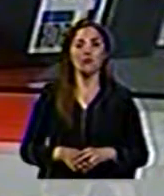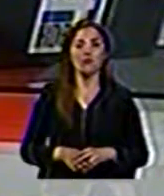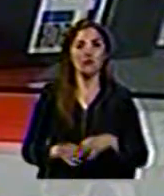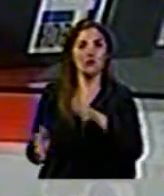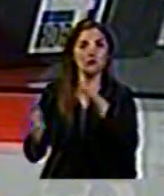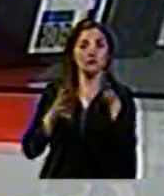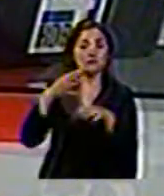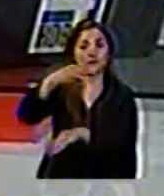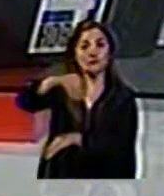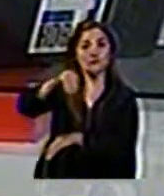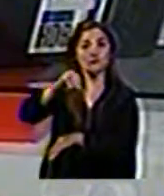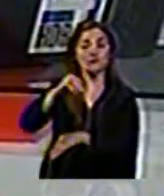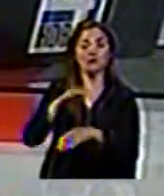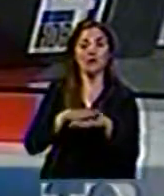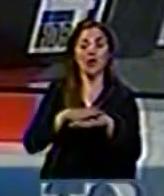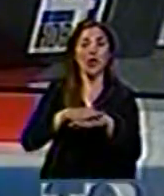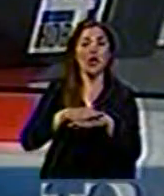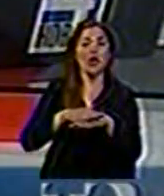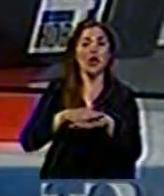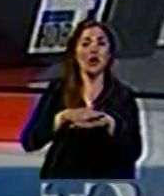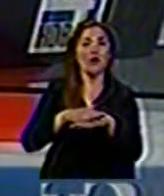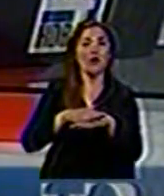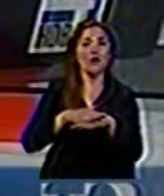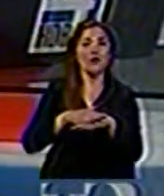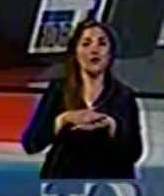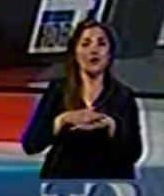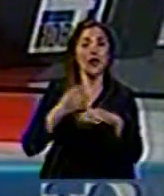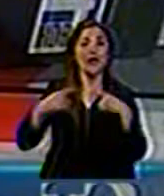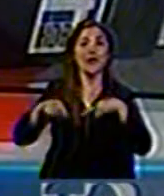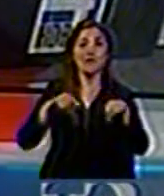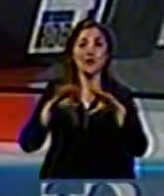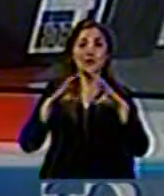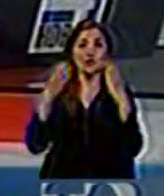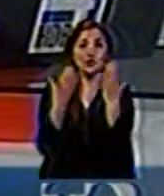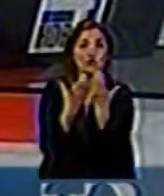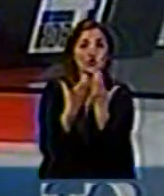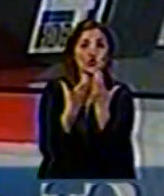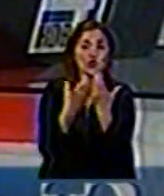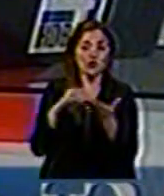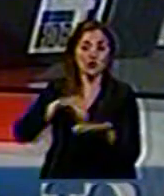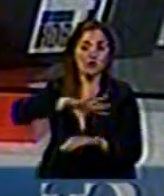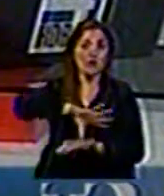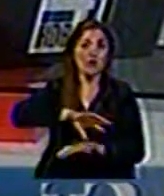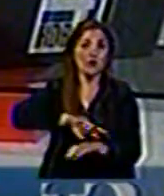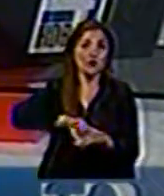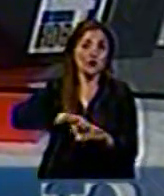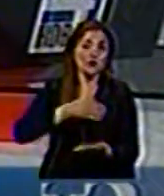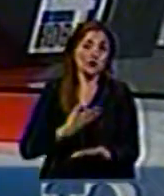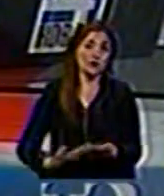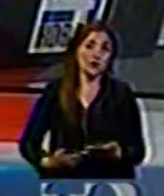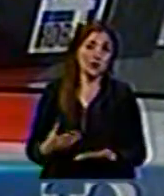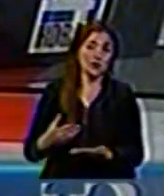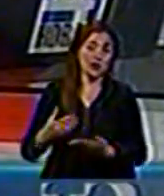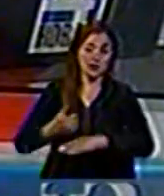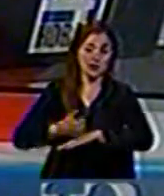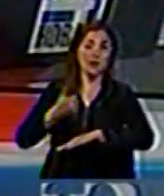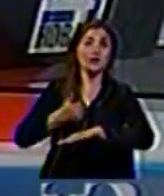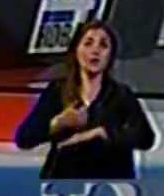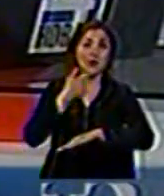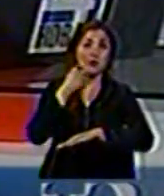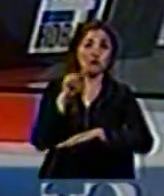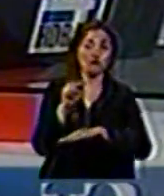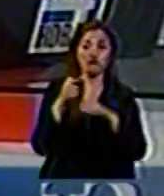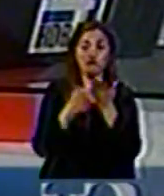Este miércoles, los jefes de bloque se reunirán con la presidenta de la Asamblea para tratar la reestructuración de comisiones. Varios legisladores creen